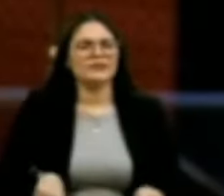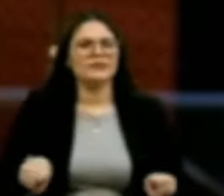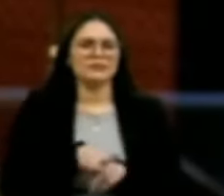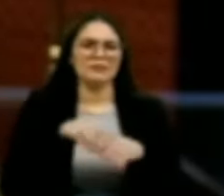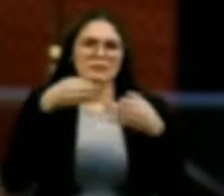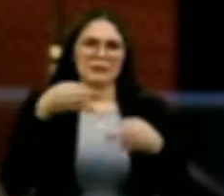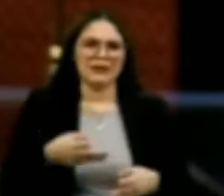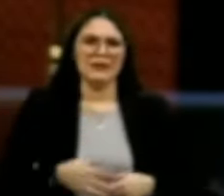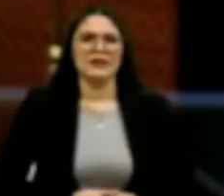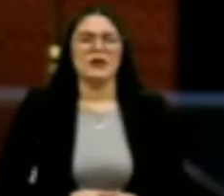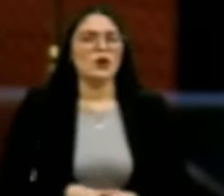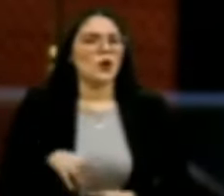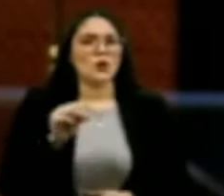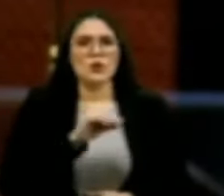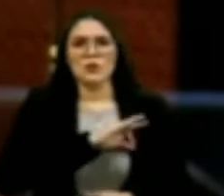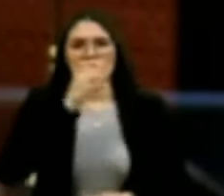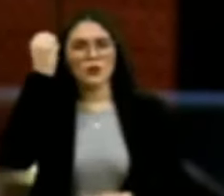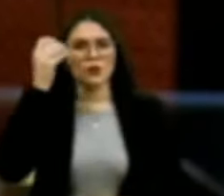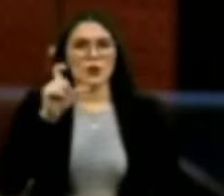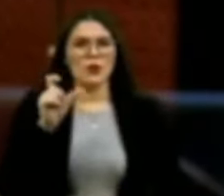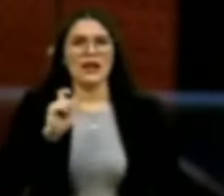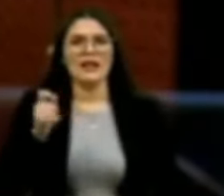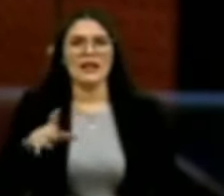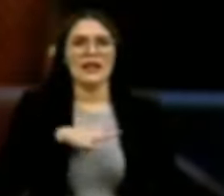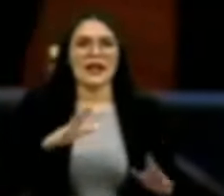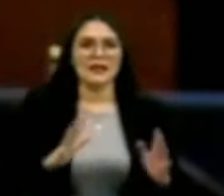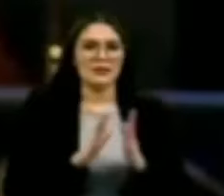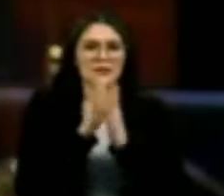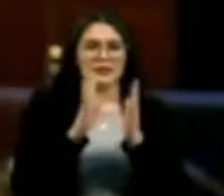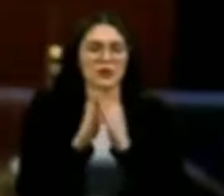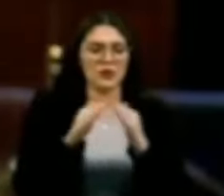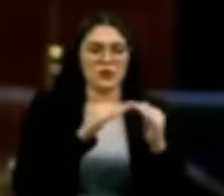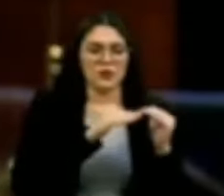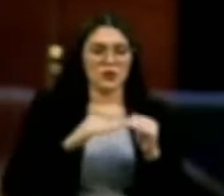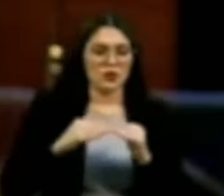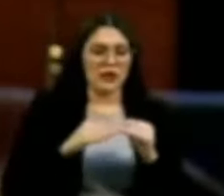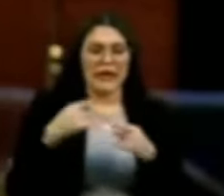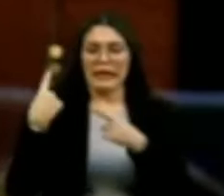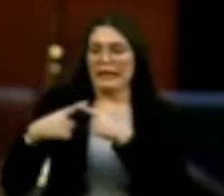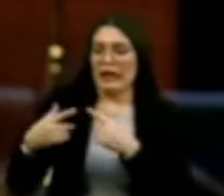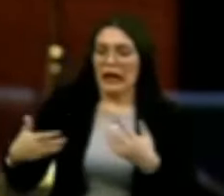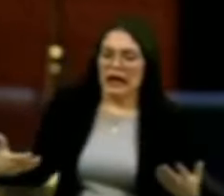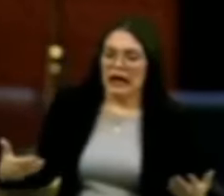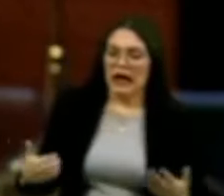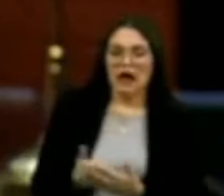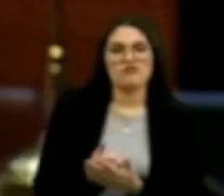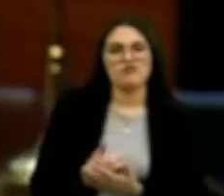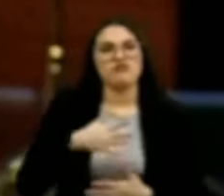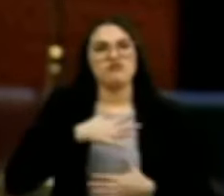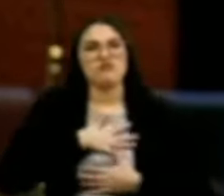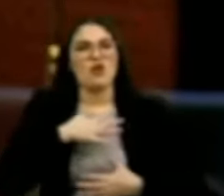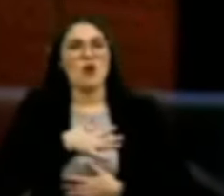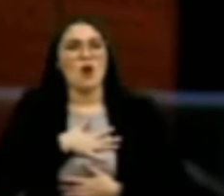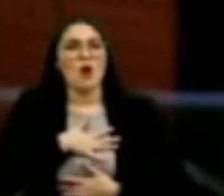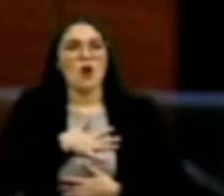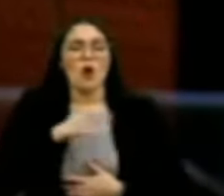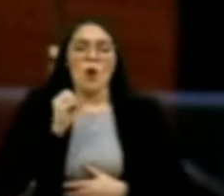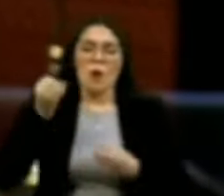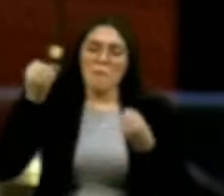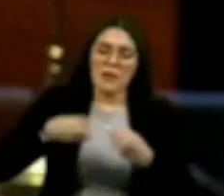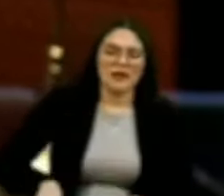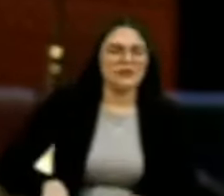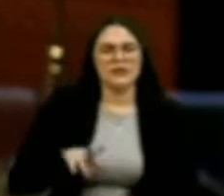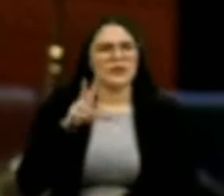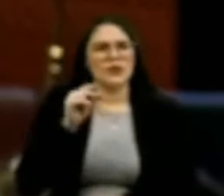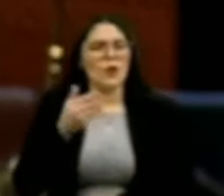que en democracia nadie gana todo ni pierde todo para siempre. Lo que hoy está